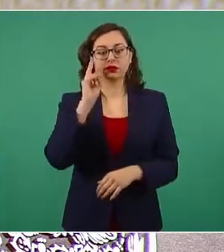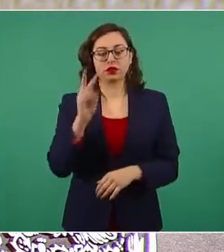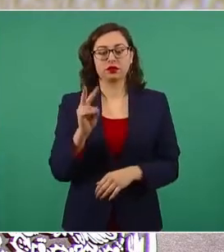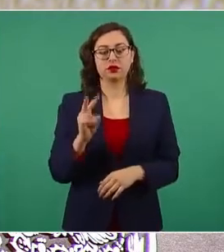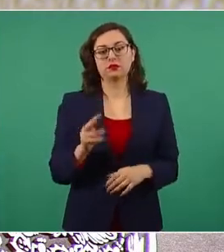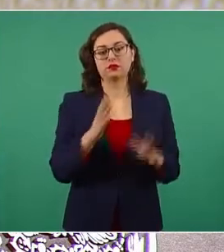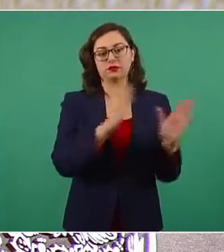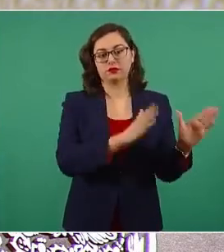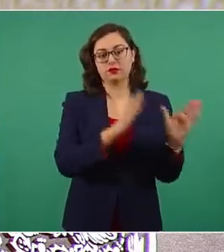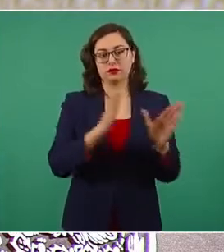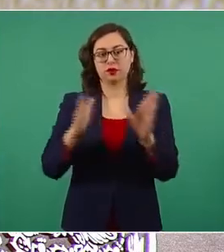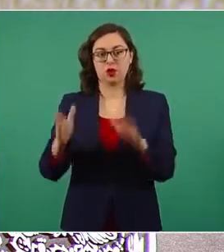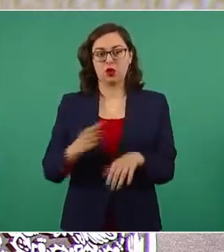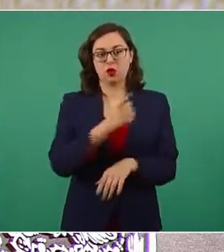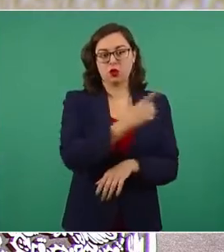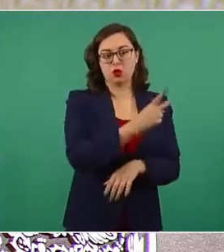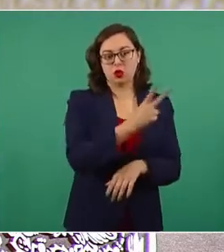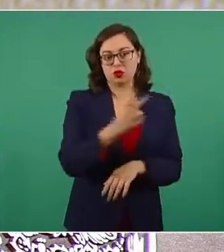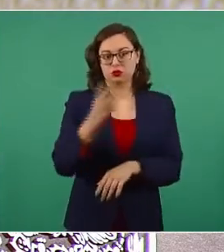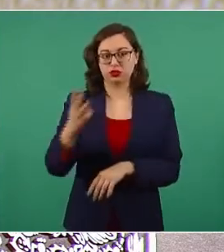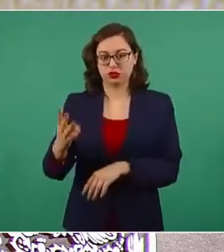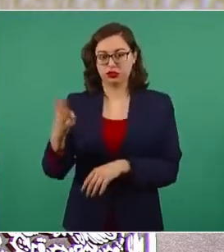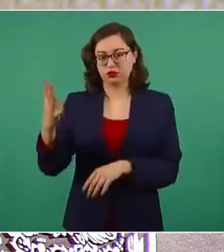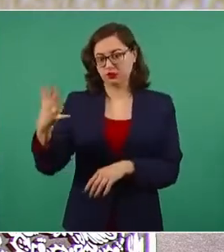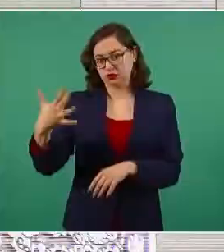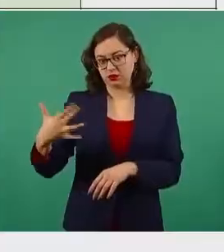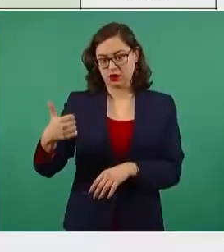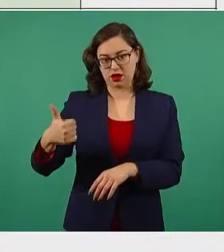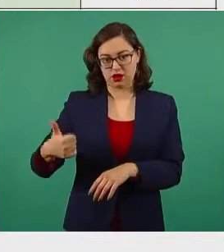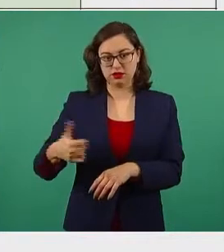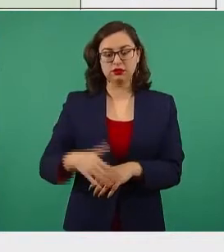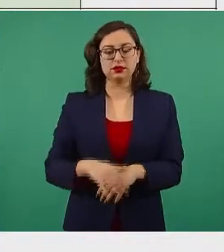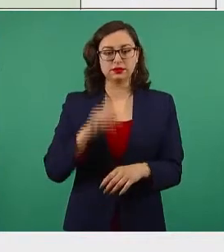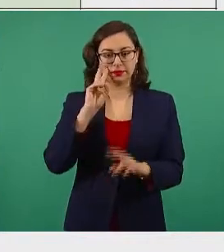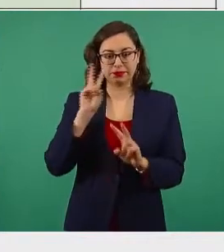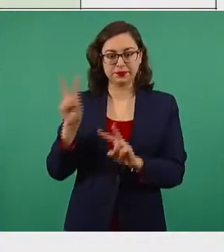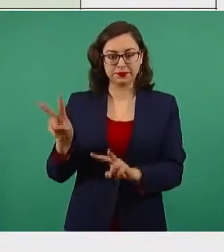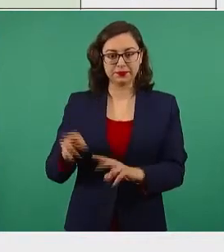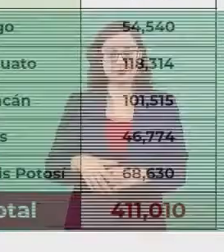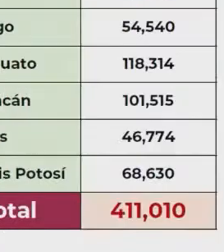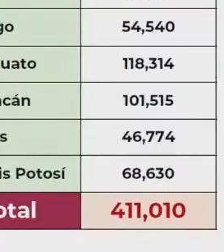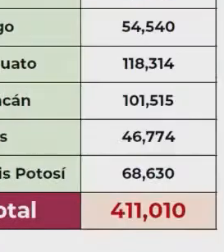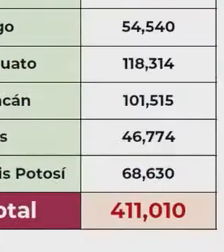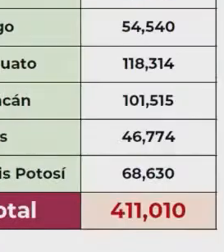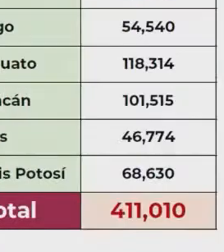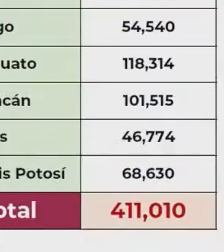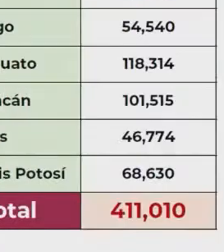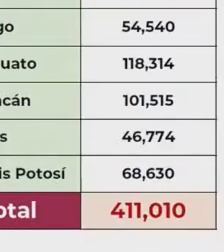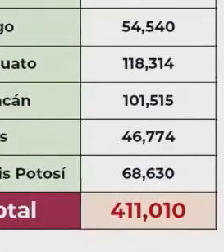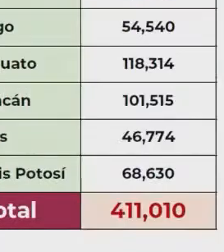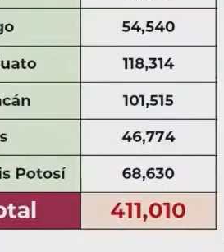1, 2, 3, en donde viene precisamente cada uno de los estados, así como el número de